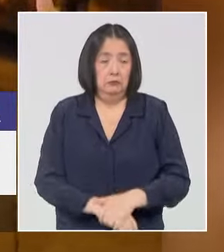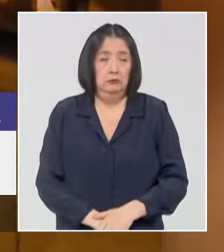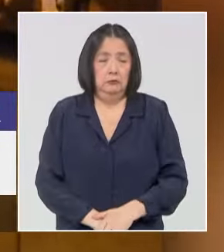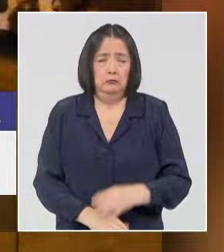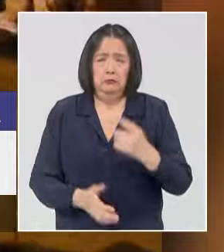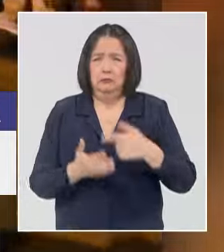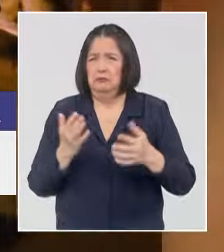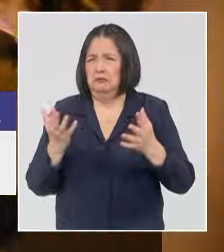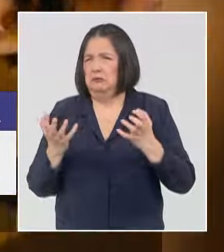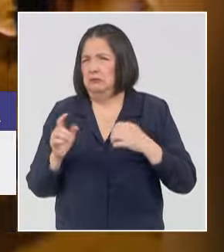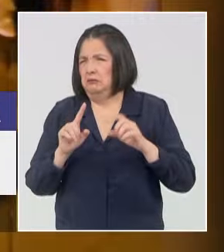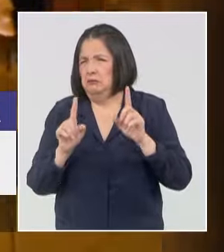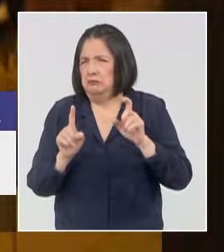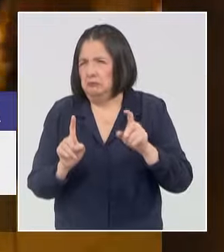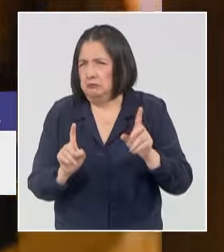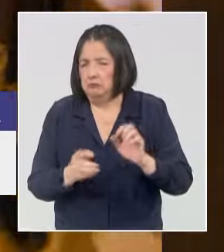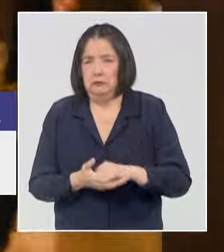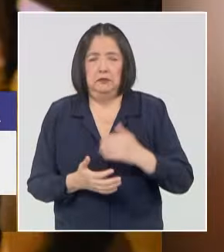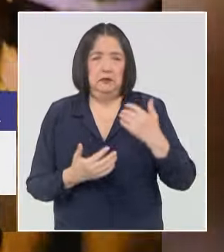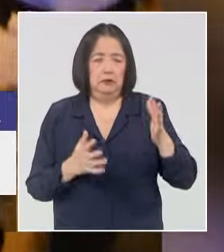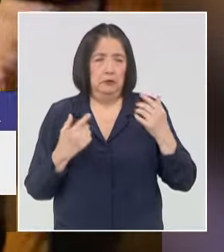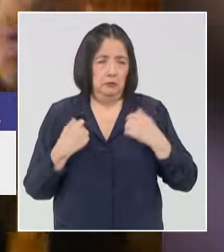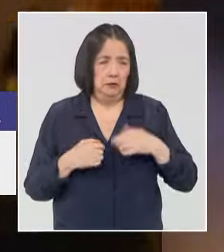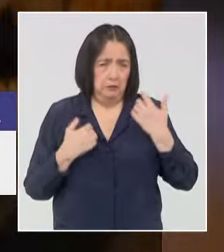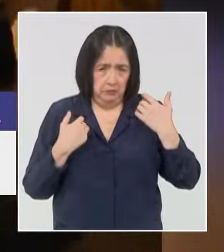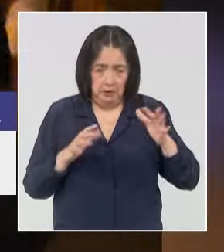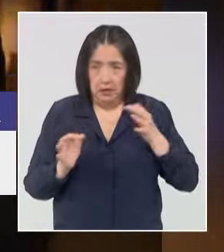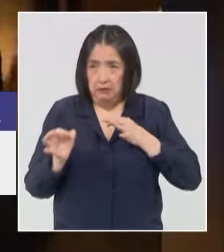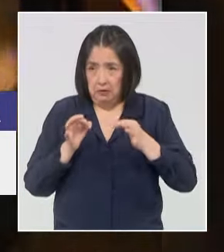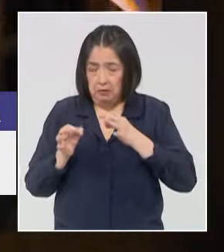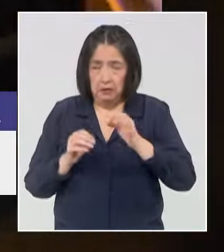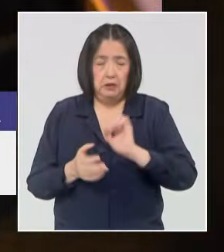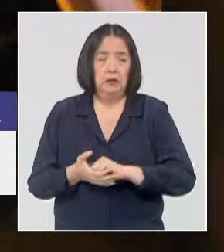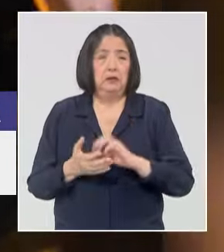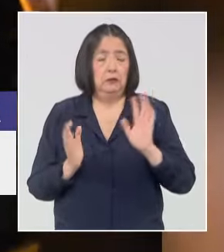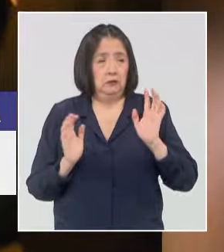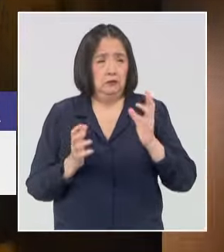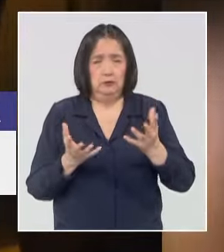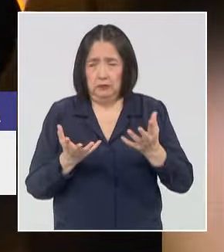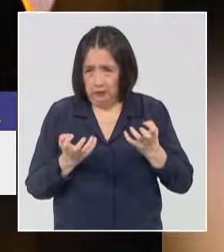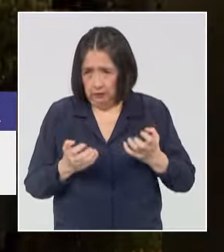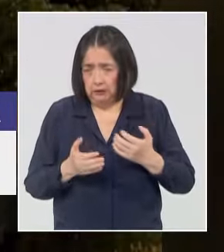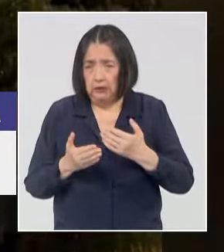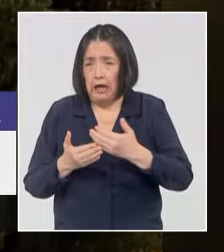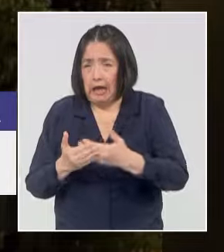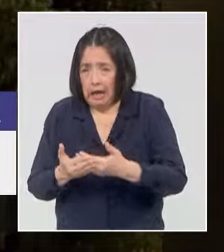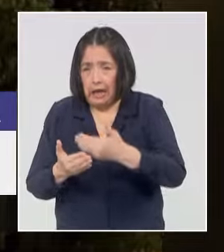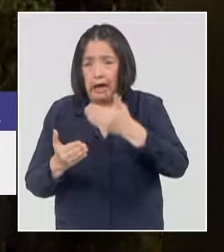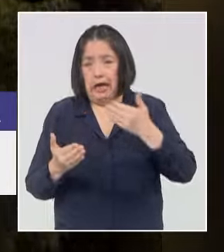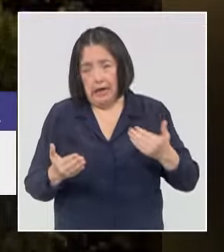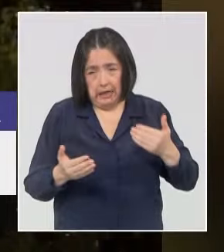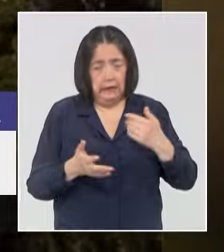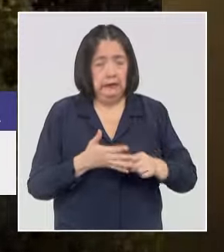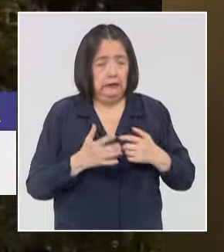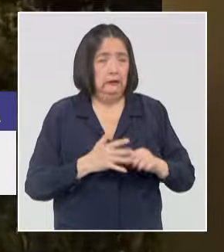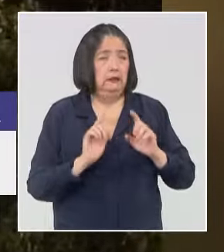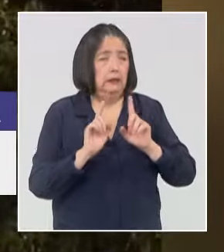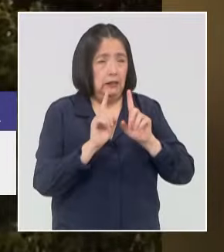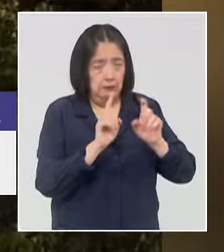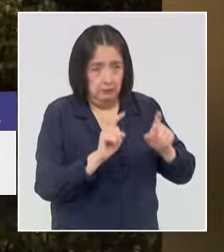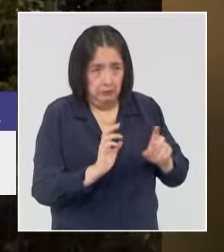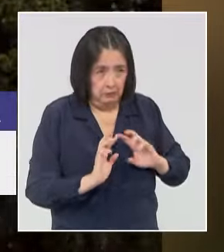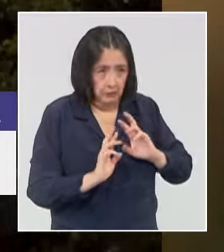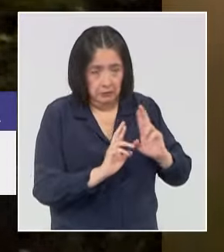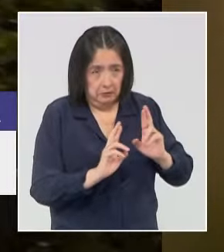es lo que queremos consultarle? Él ya previamente había señalado de que quería adelantar lo antes posible las declaraciones de la Presidenta